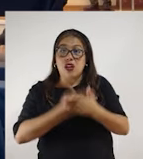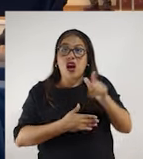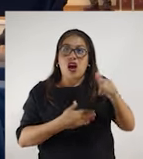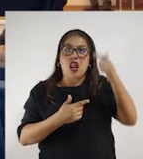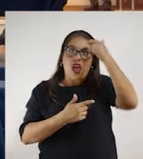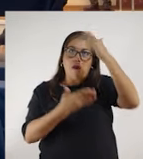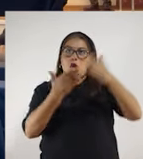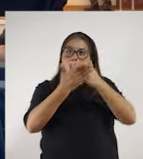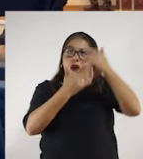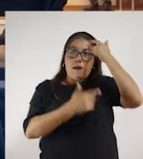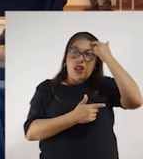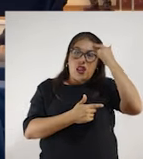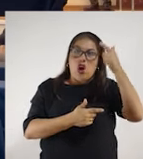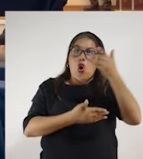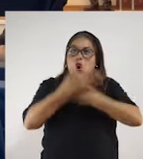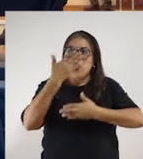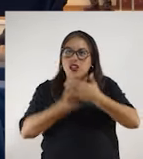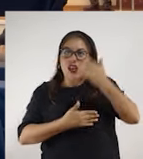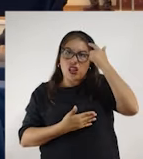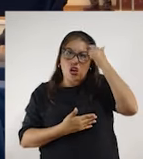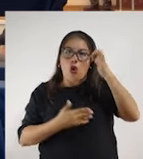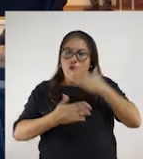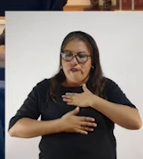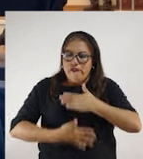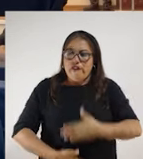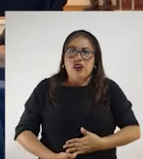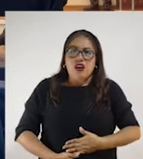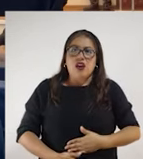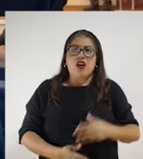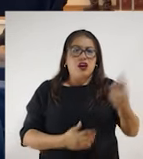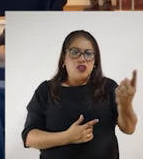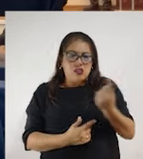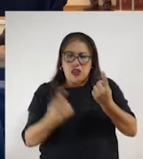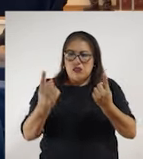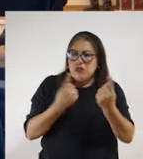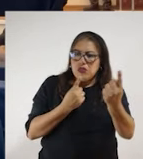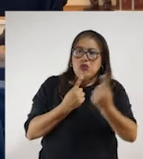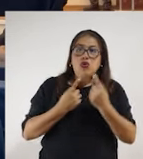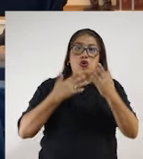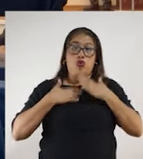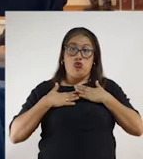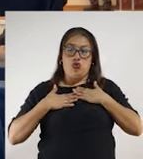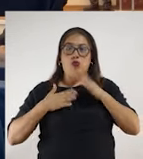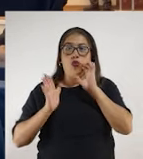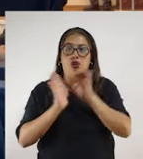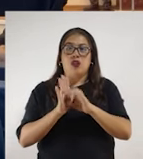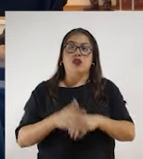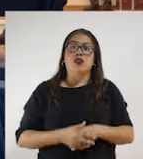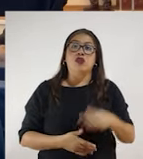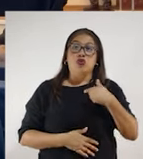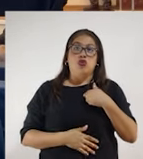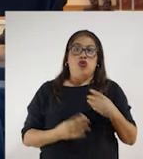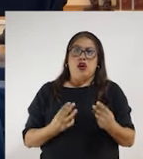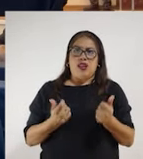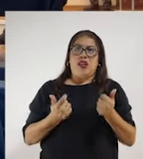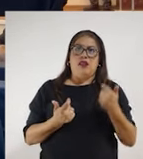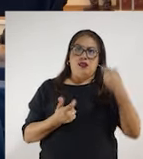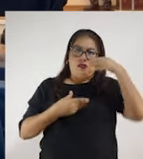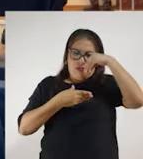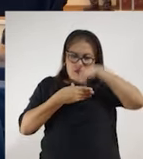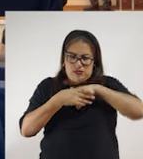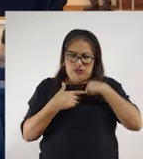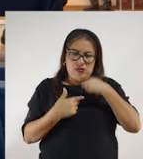discapacidad psicosocial, o intelectual o física se me acerca y yo inmediatamente ya